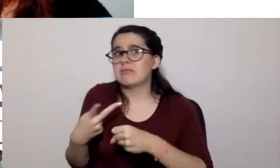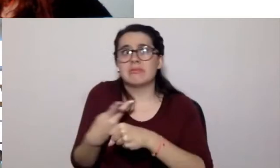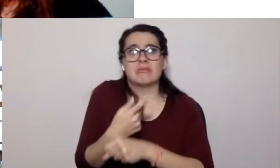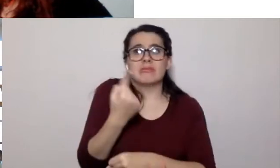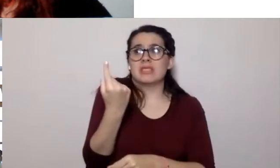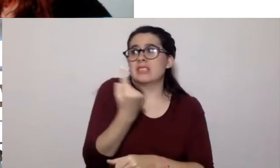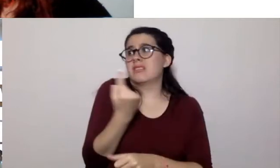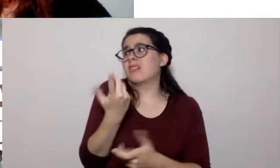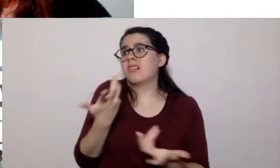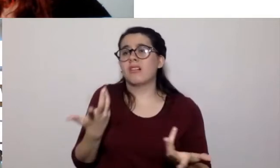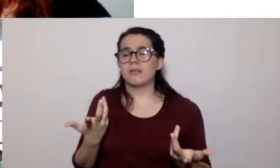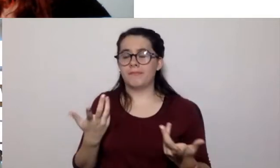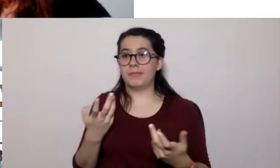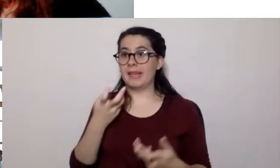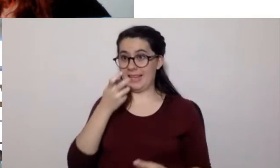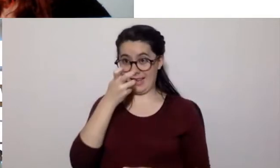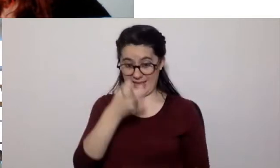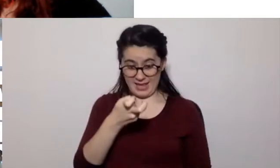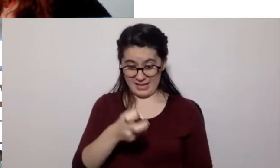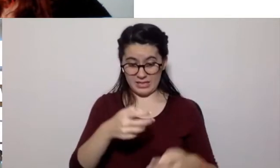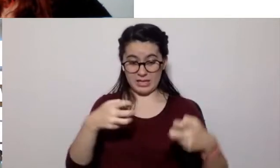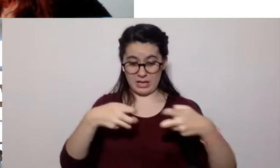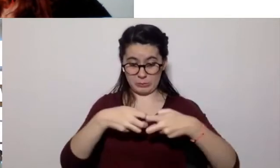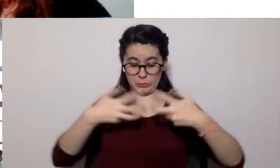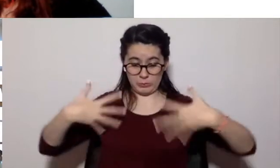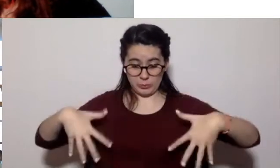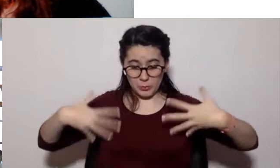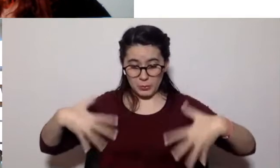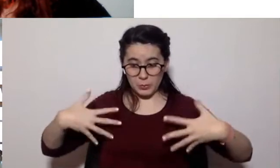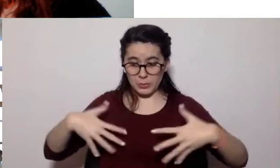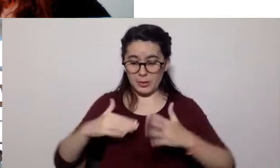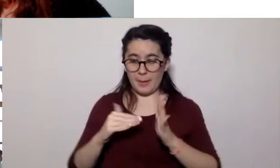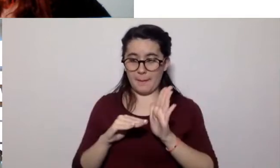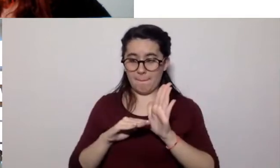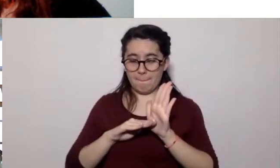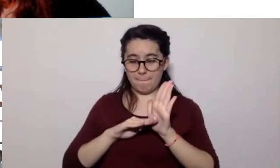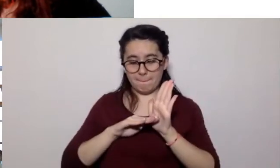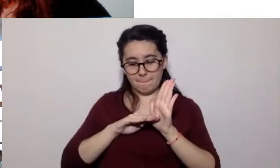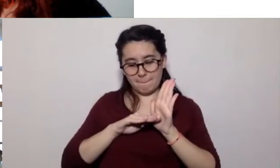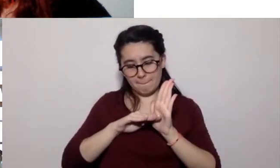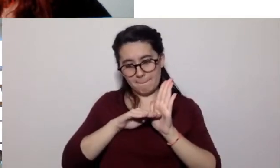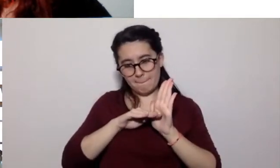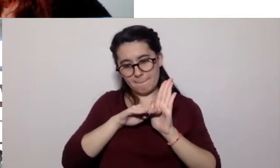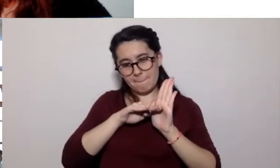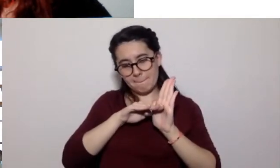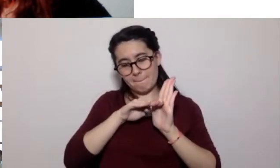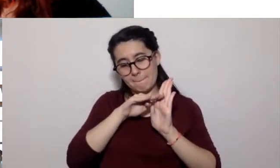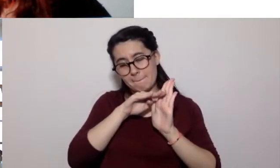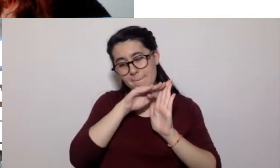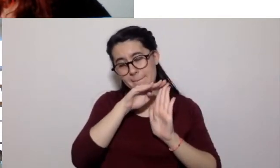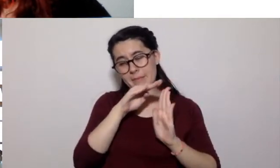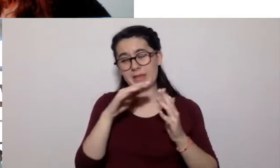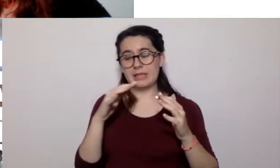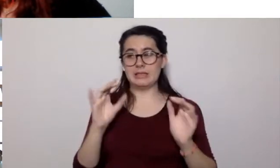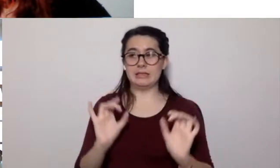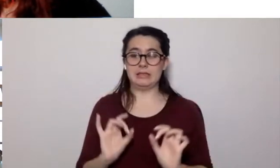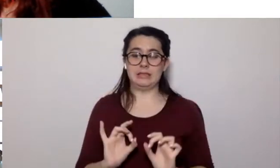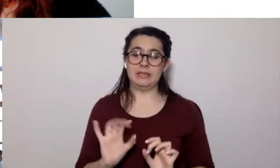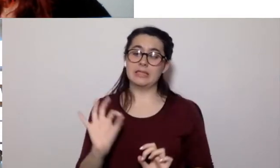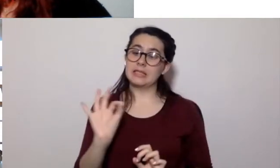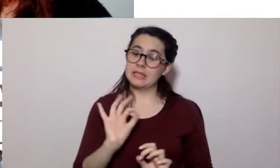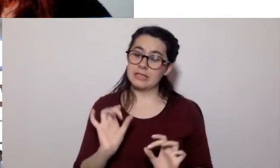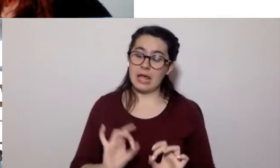Y esa ansiedad, si sigue aumentando, nos puede provocar un ataque de pánico,